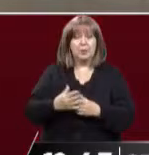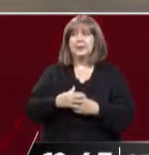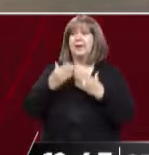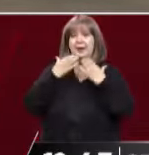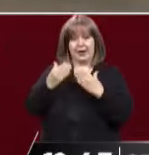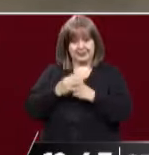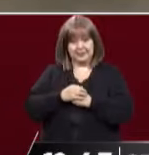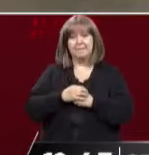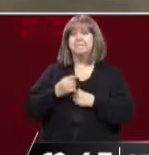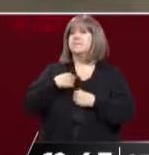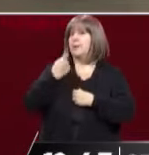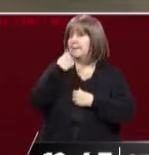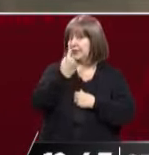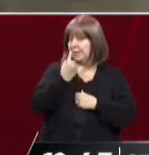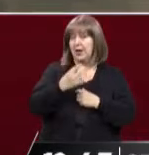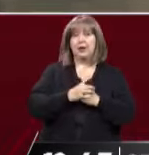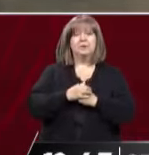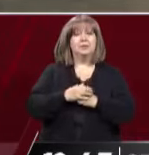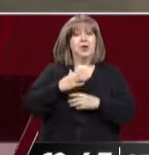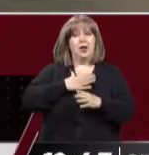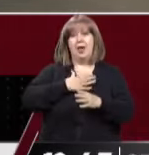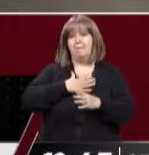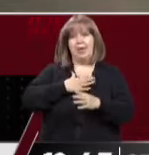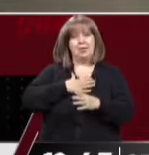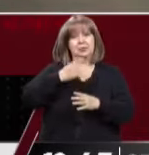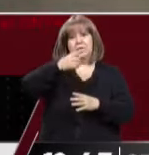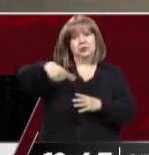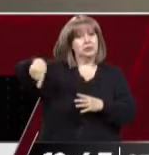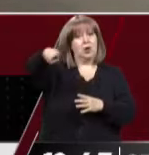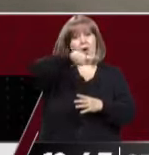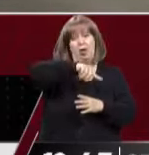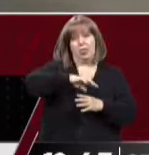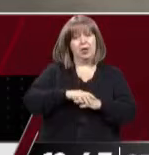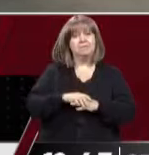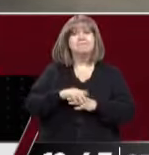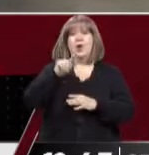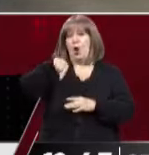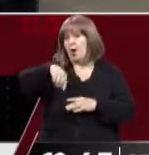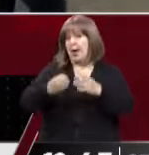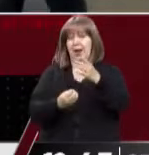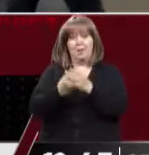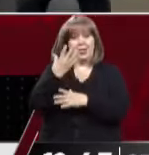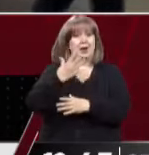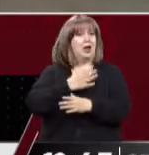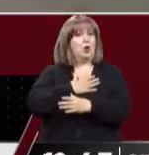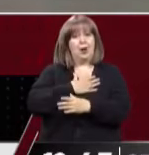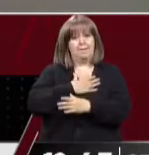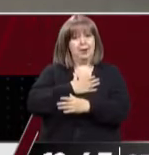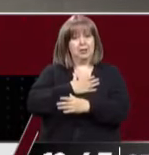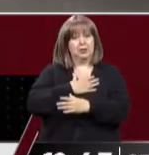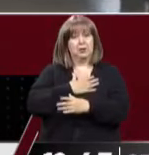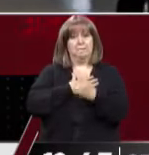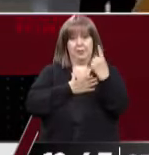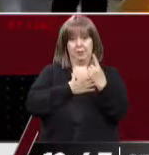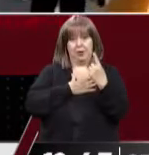lo primero que quiero decir que lamentamos mucho los hechos que ocurrieron en el transcurso de la mañana segundo que